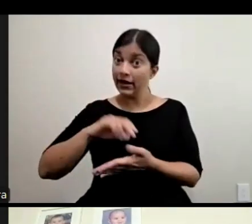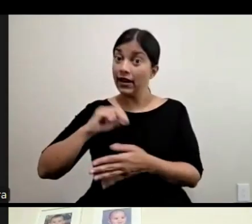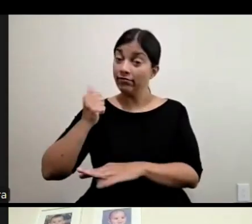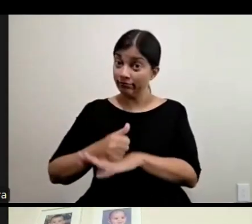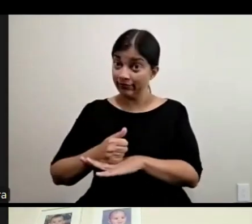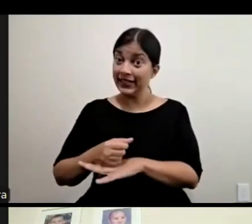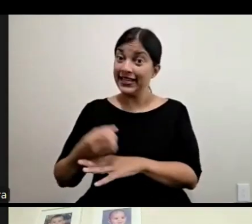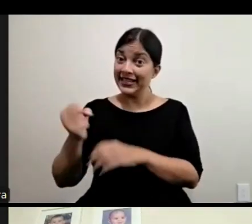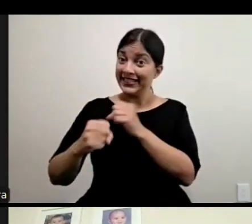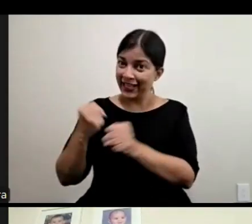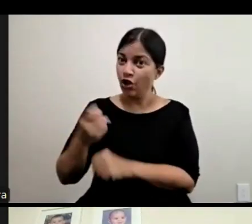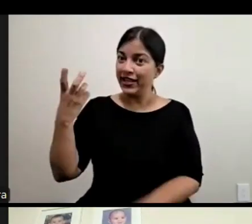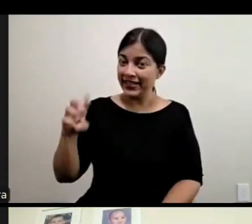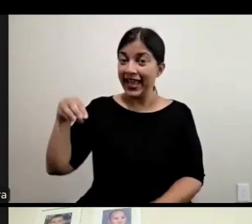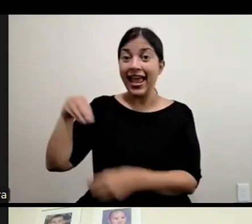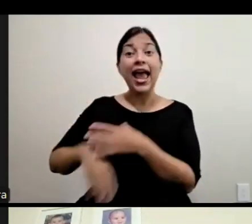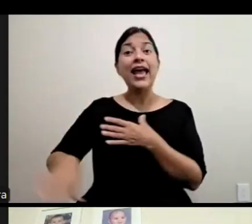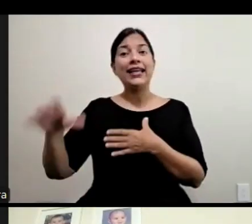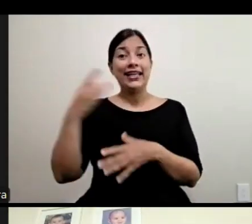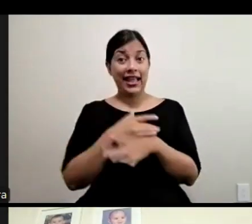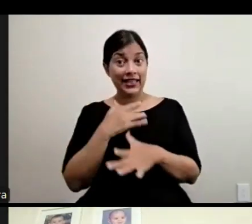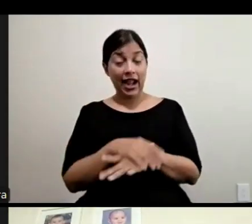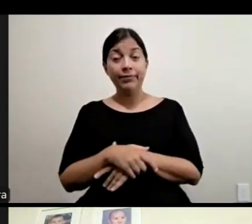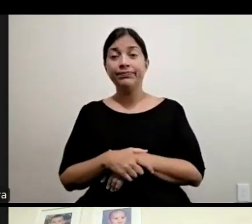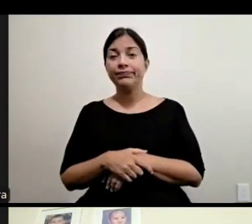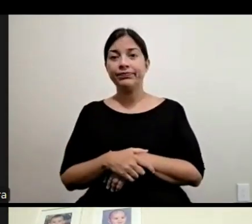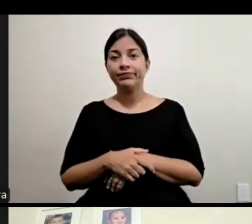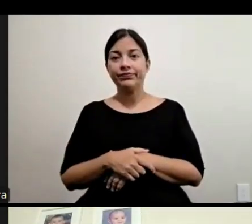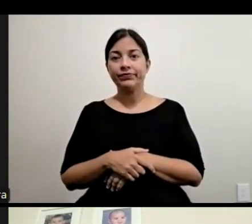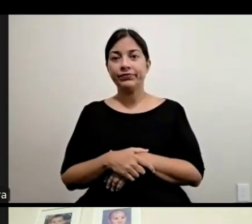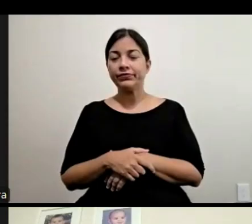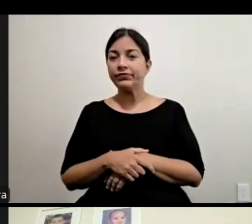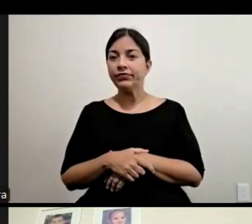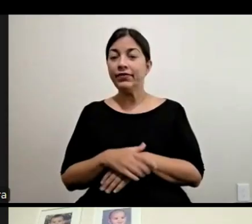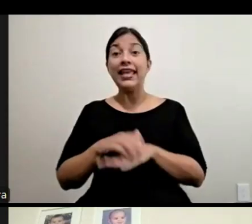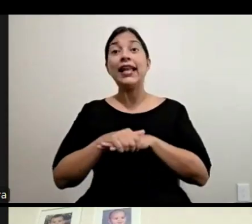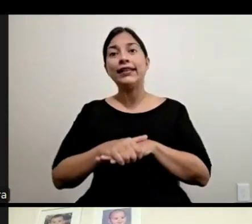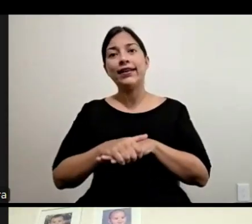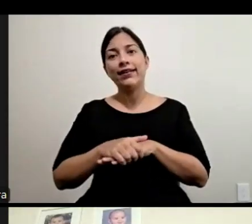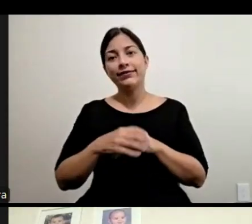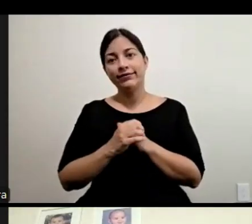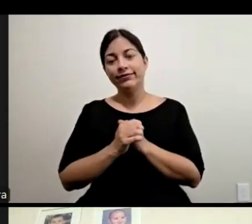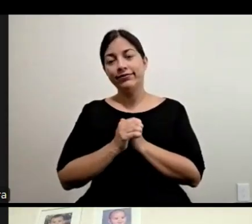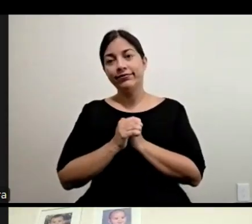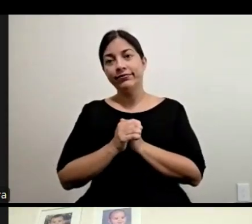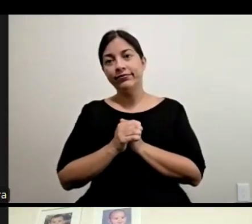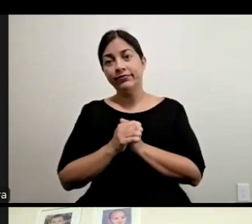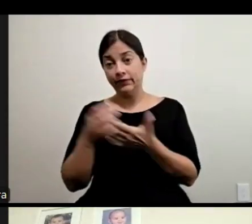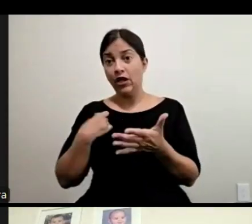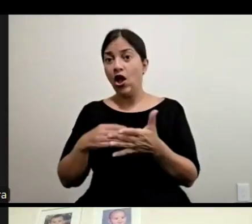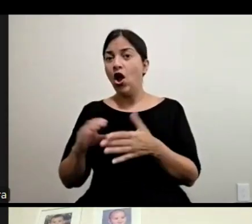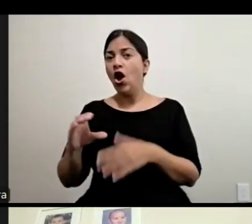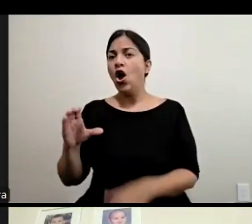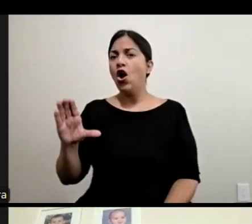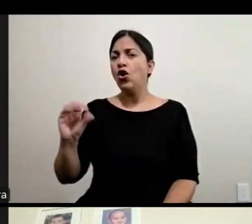Inglaterra, Okay. que en inglés se llama country dance. Bien, country de campo, no, country